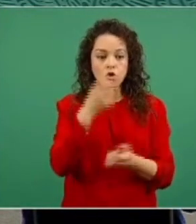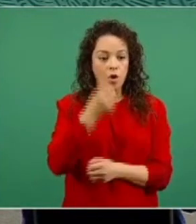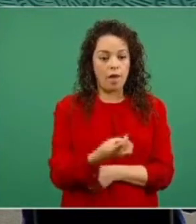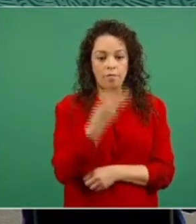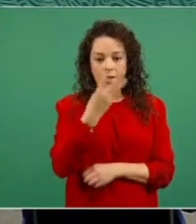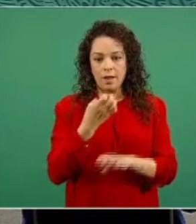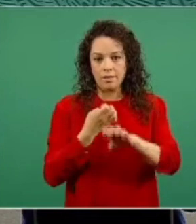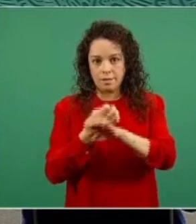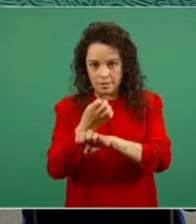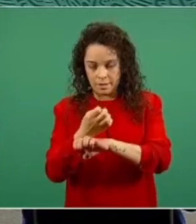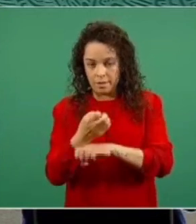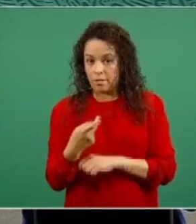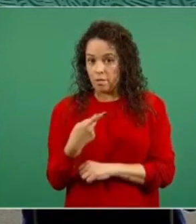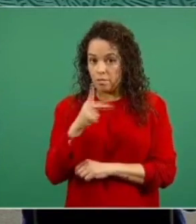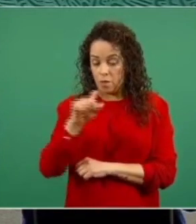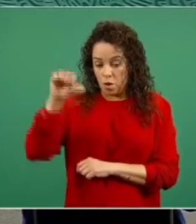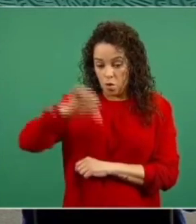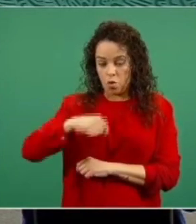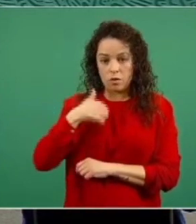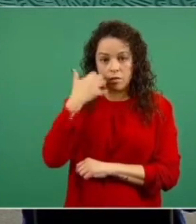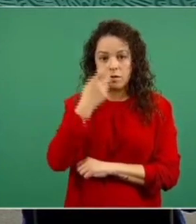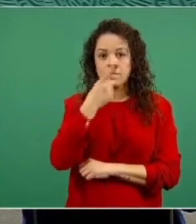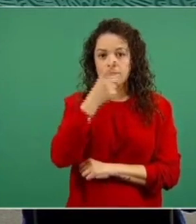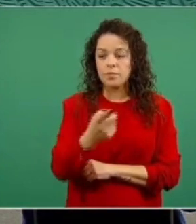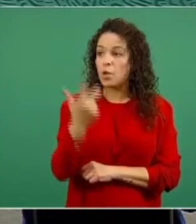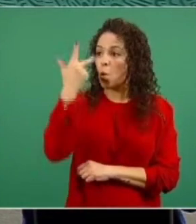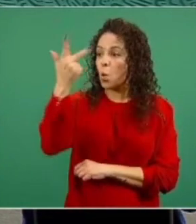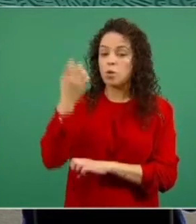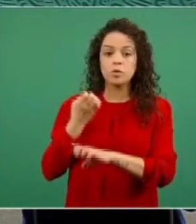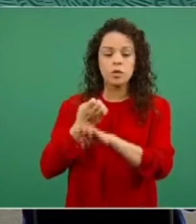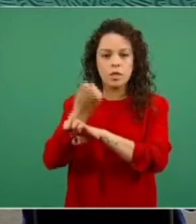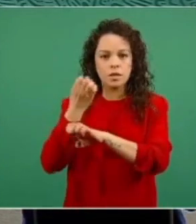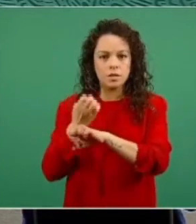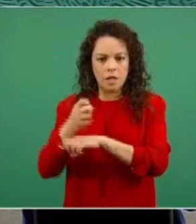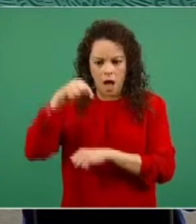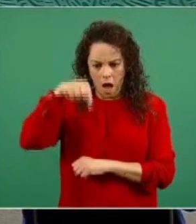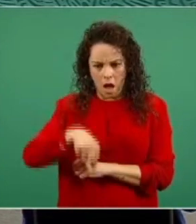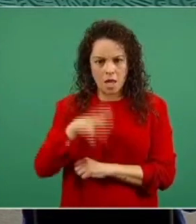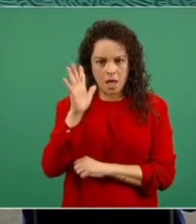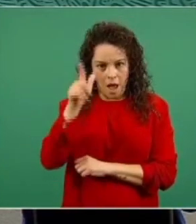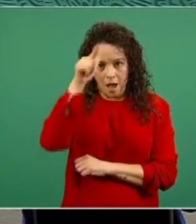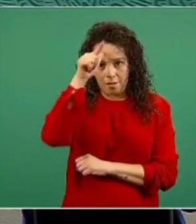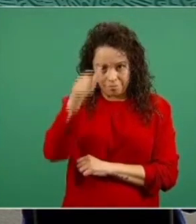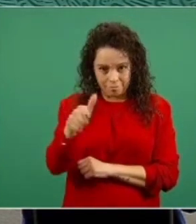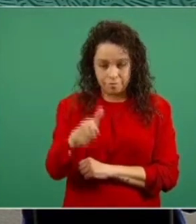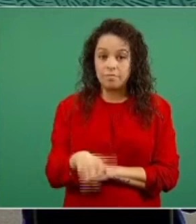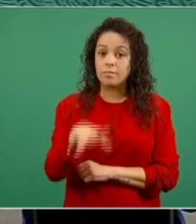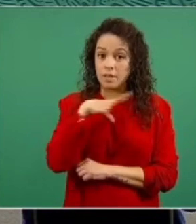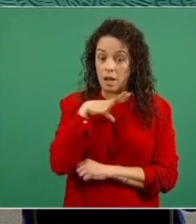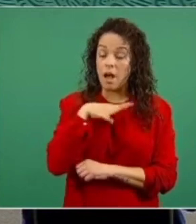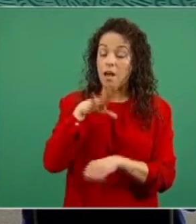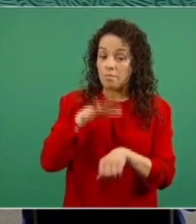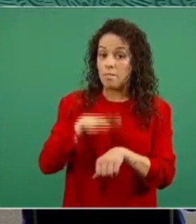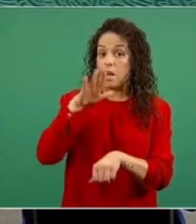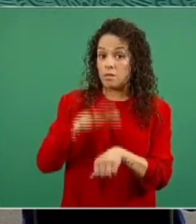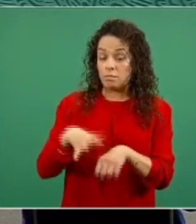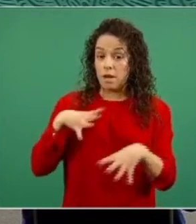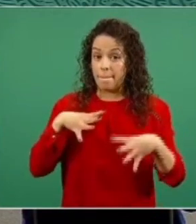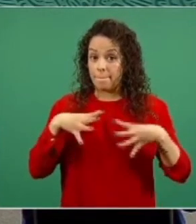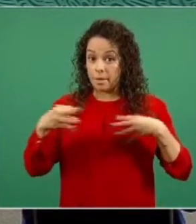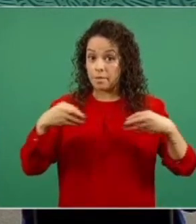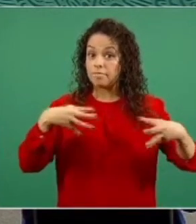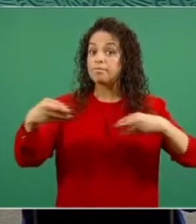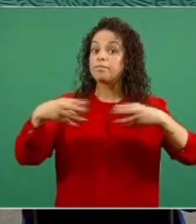quiero comentarles de 8 estados que, como también se ha visto aquí, están incrementando su número de contagios